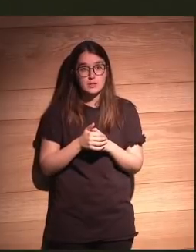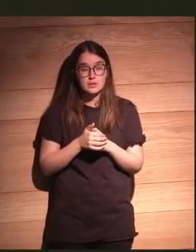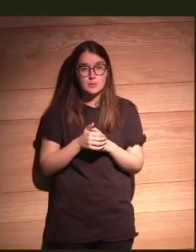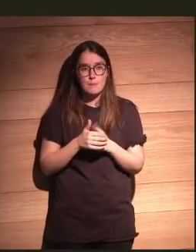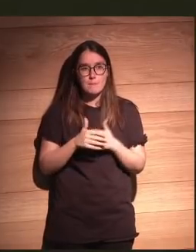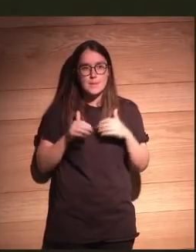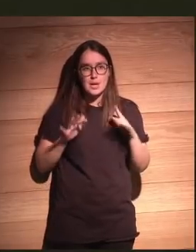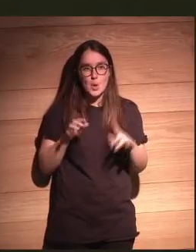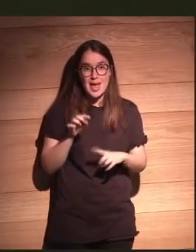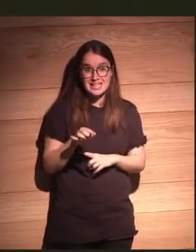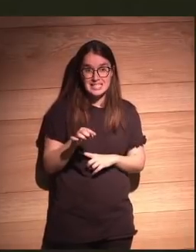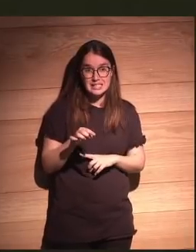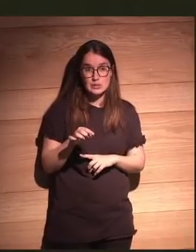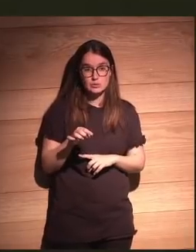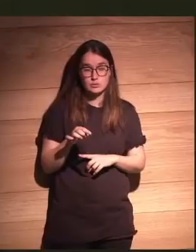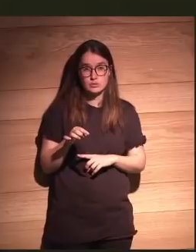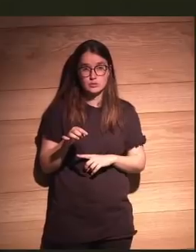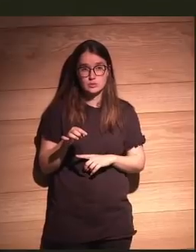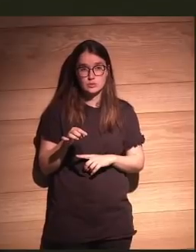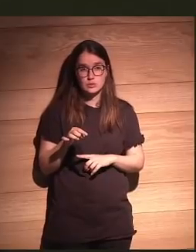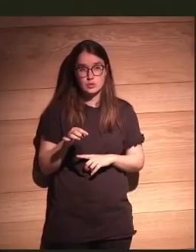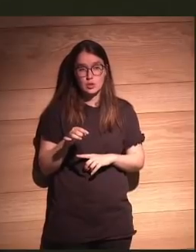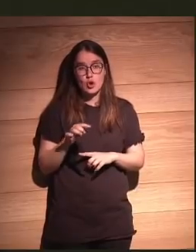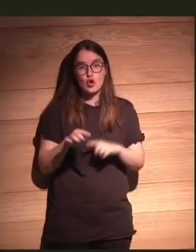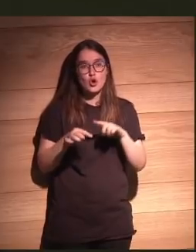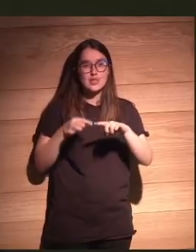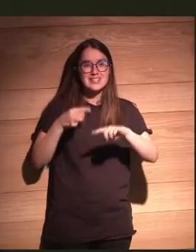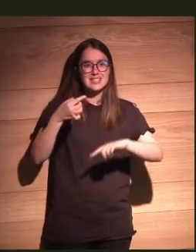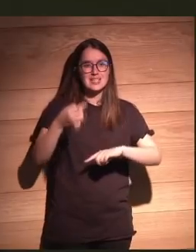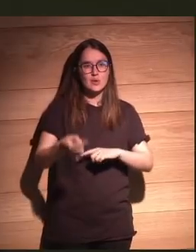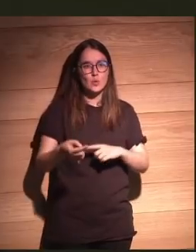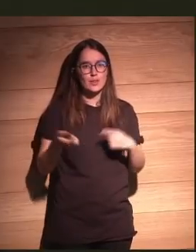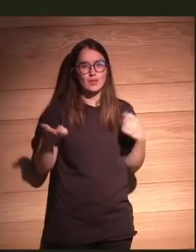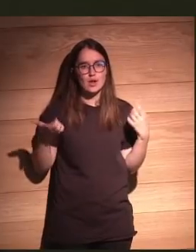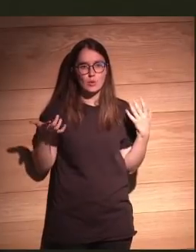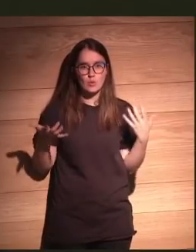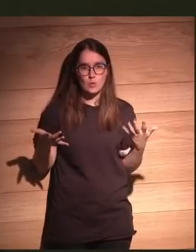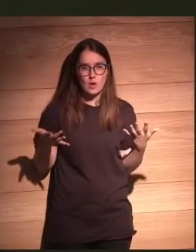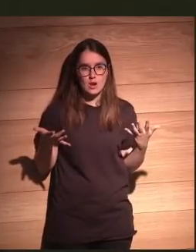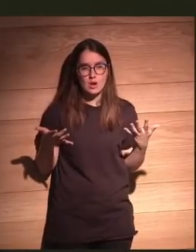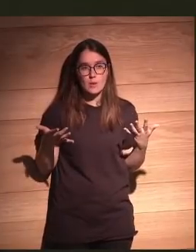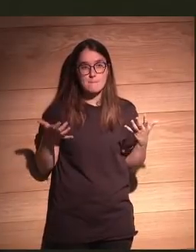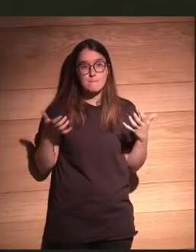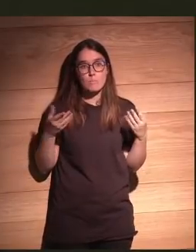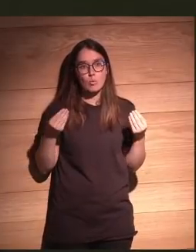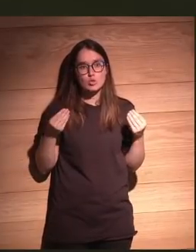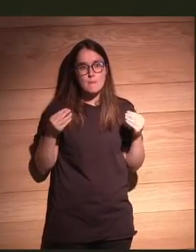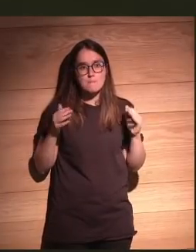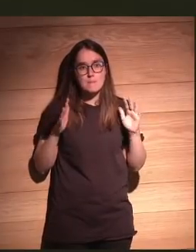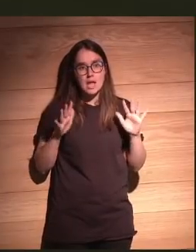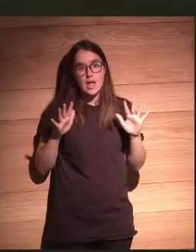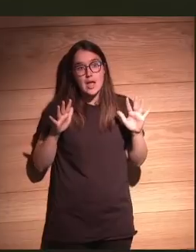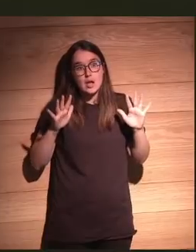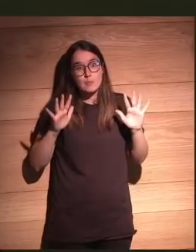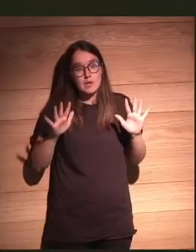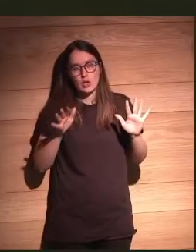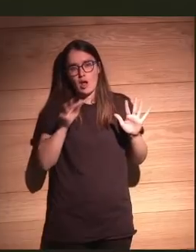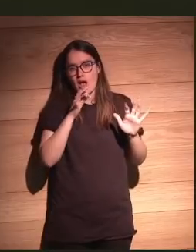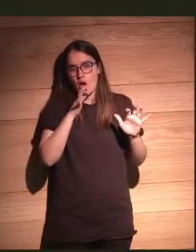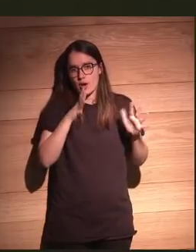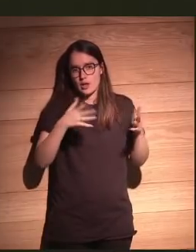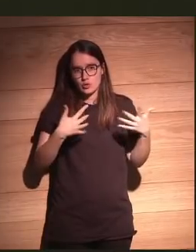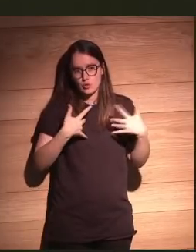Pero eso ha traído como consecuencia muchos peros que seguimos sufriendo